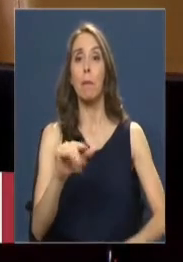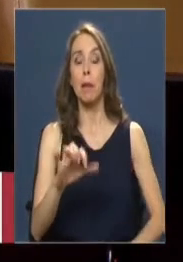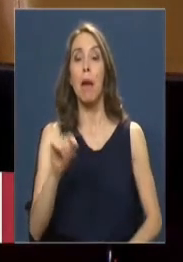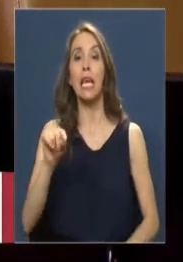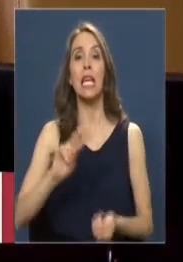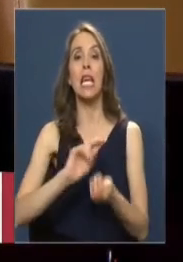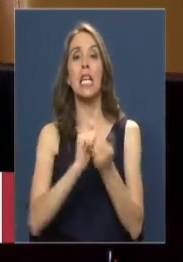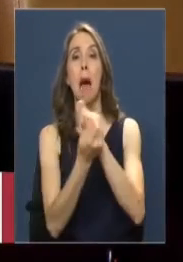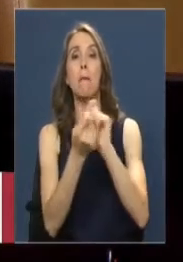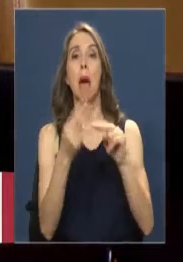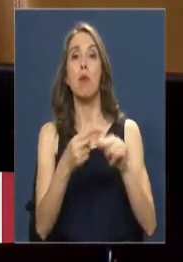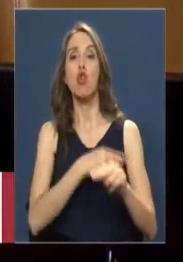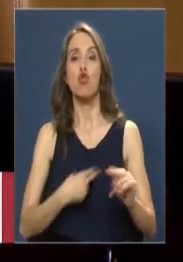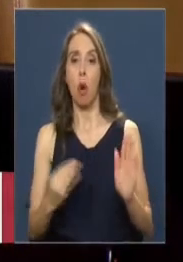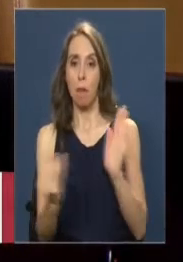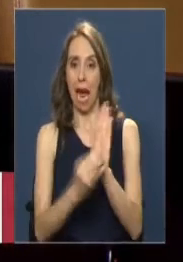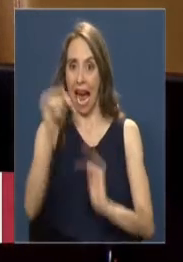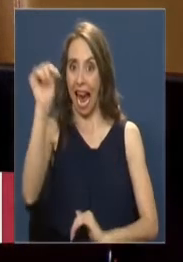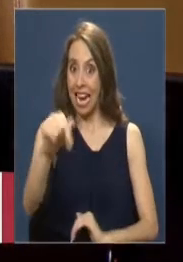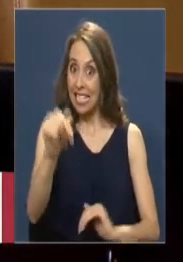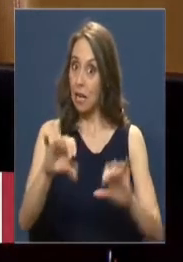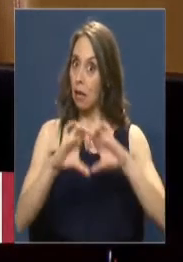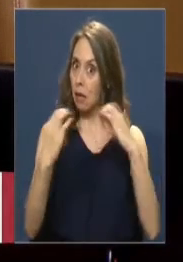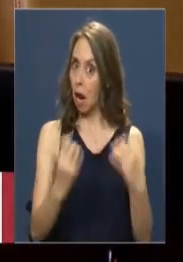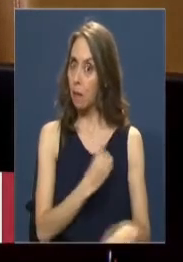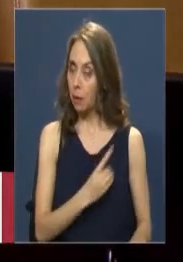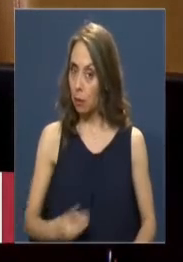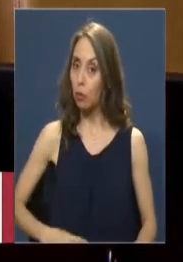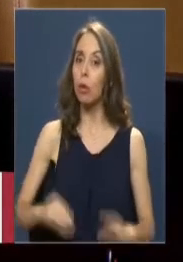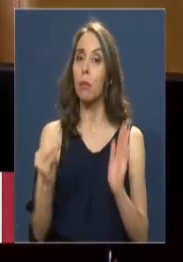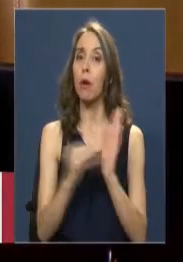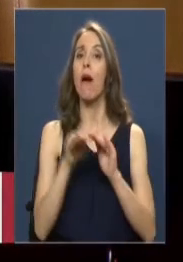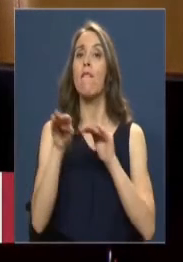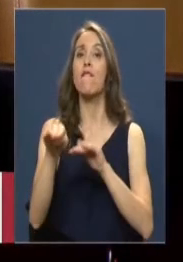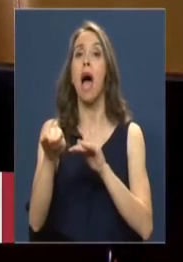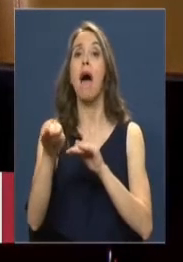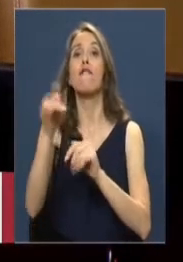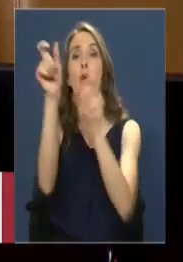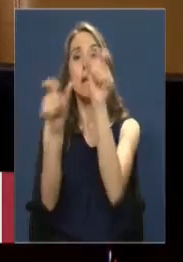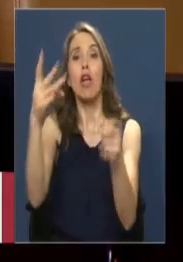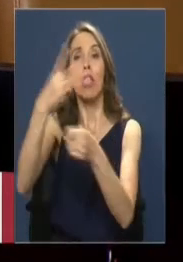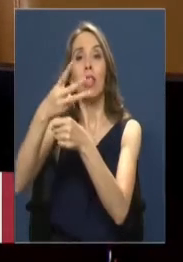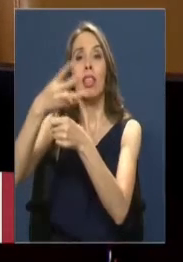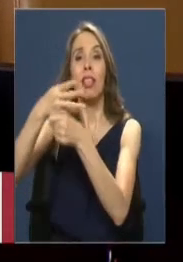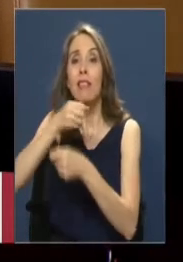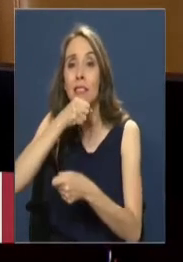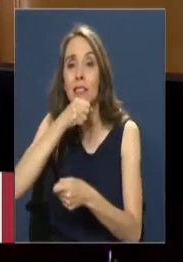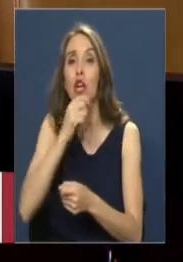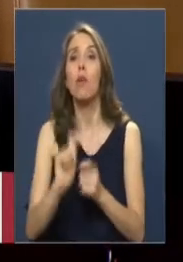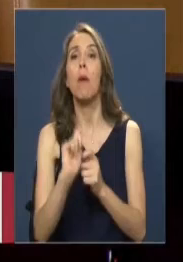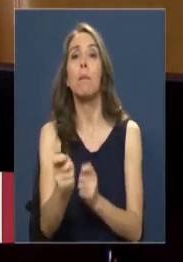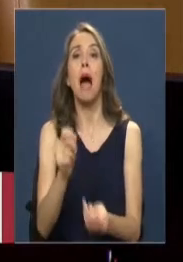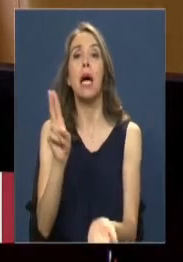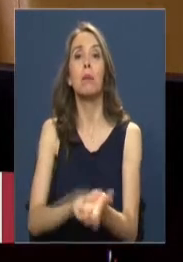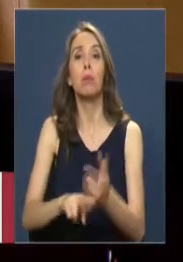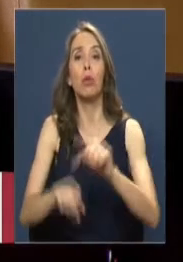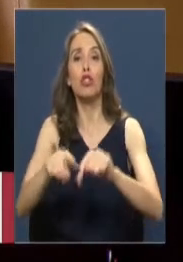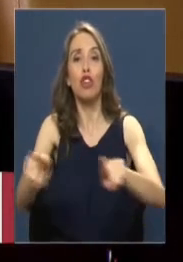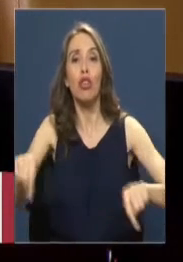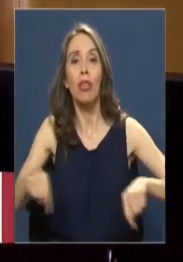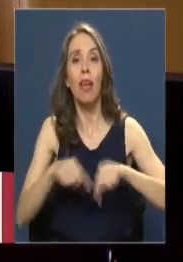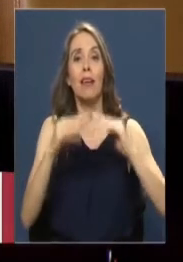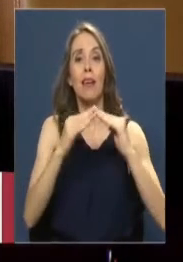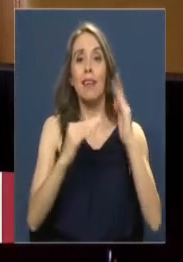aquí en la Cámara. Incorporamos una medida en favor de los adultos mayores en el pago de sus contribuciones y un